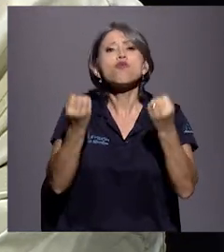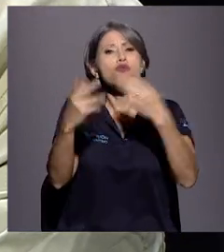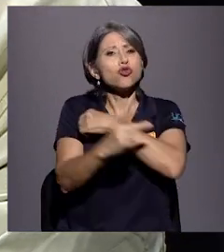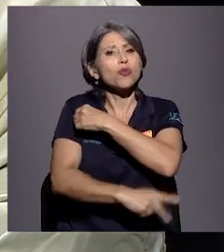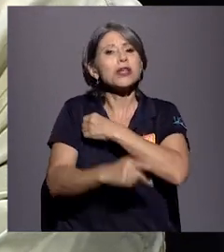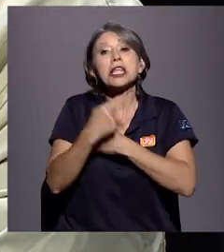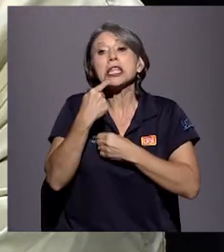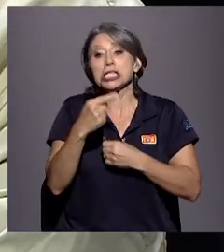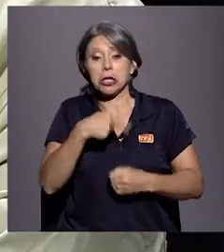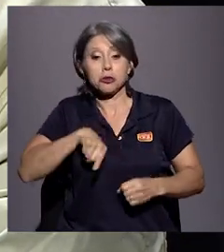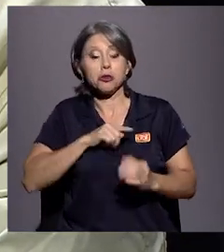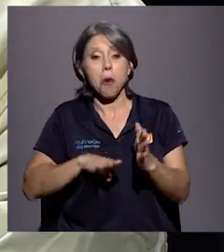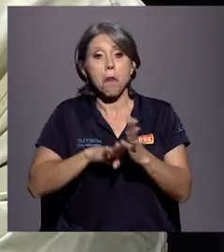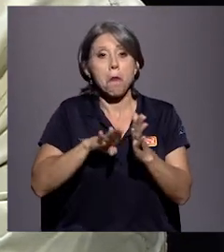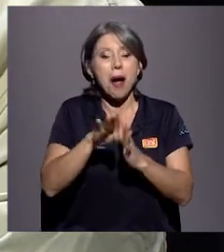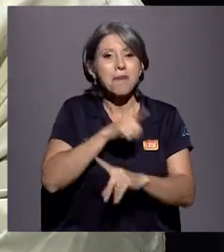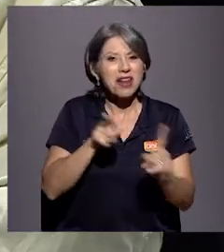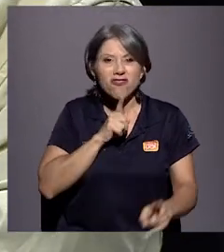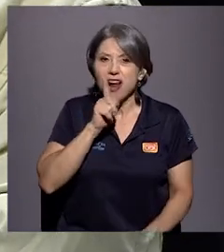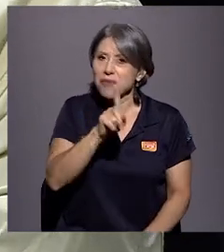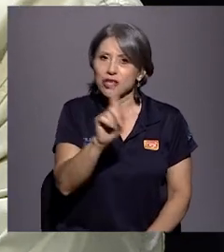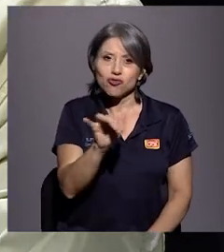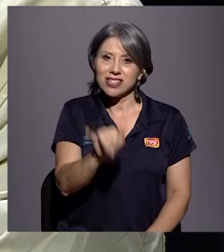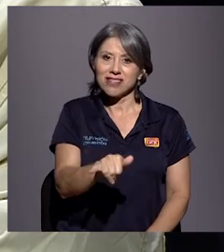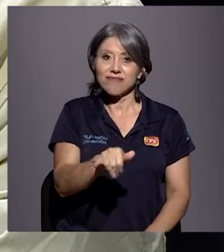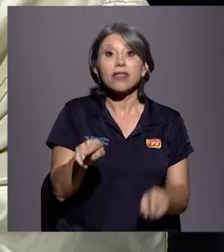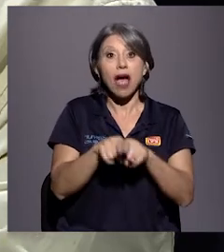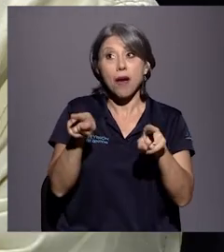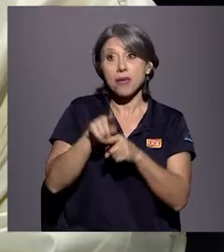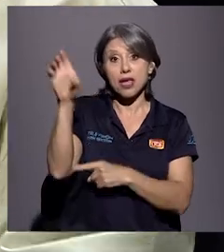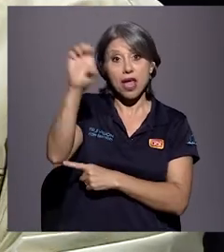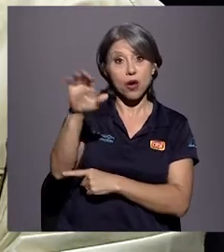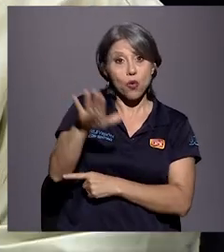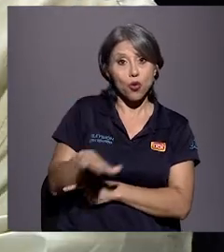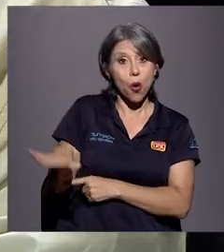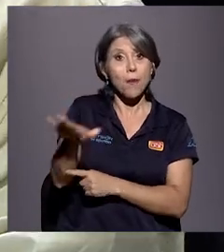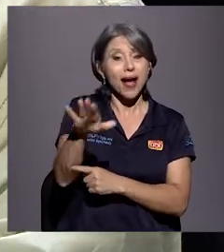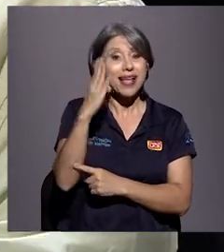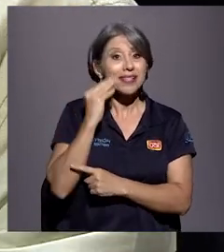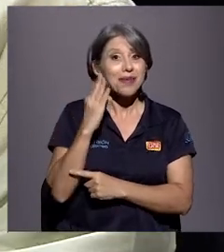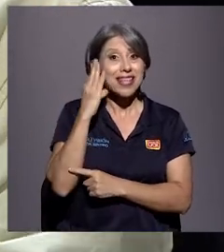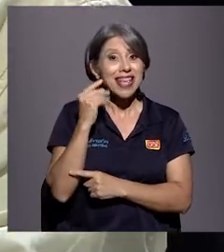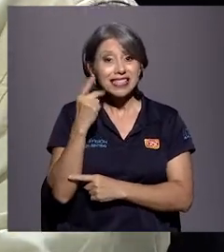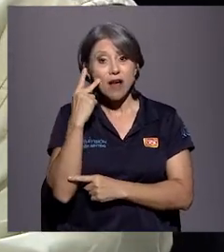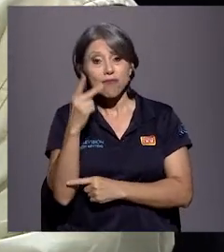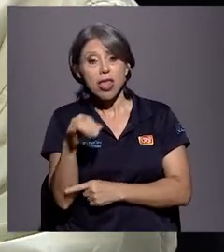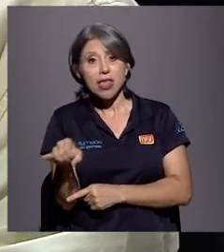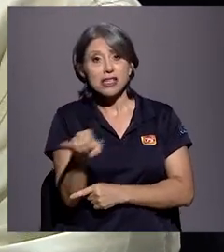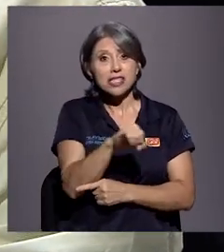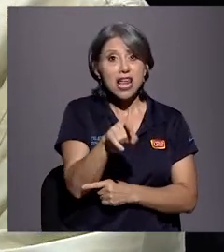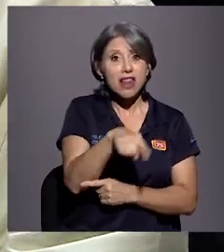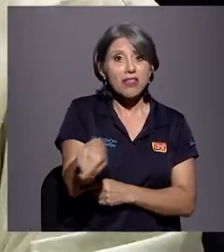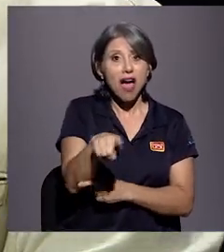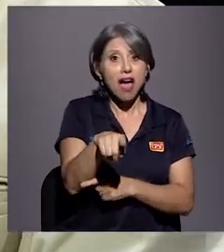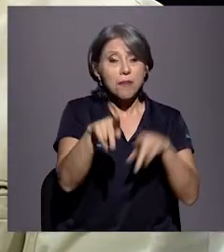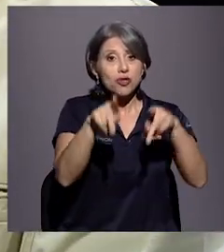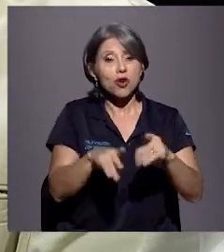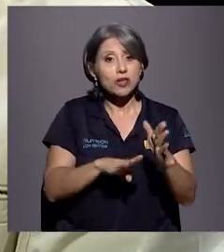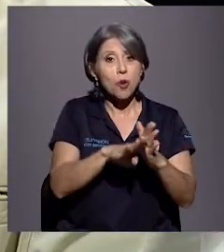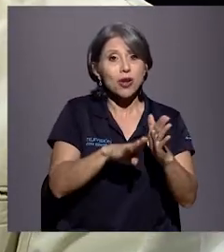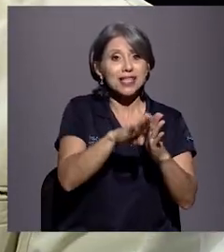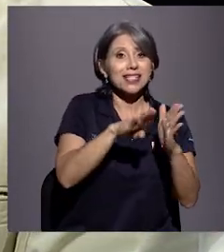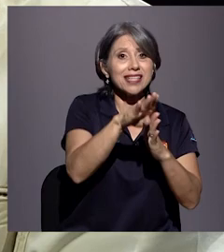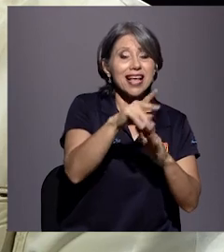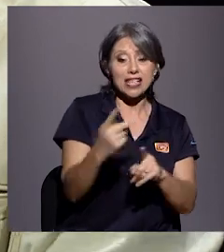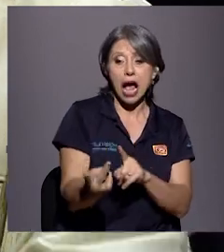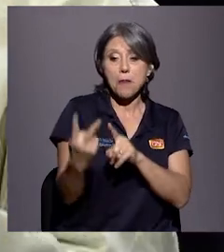no lo son. Realmente nos pasamos. También en Europa, nuestra experiencia, fueron gobiernos de izquierda, tíos, progresistas, que aplicaban políticas